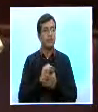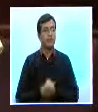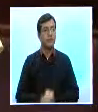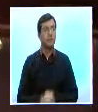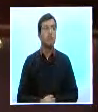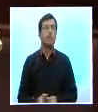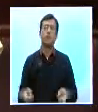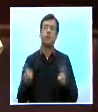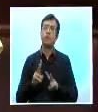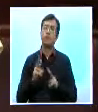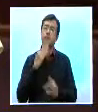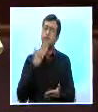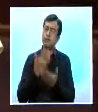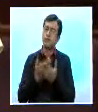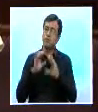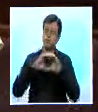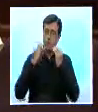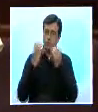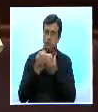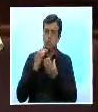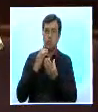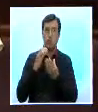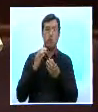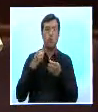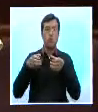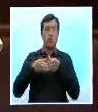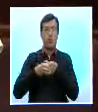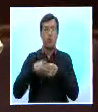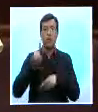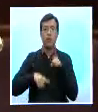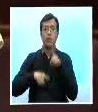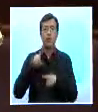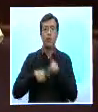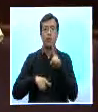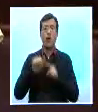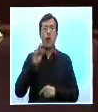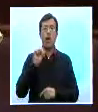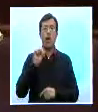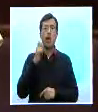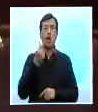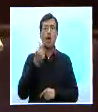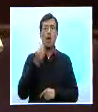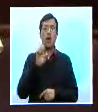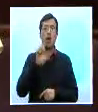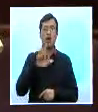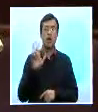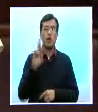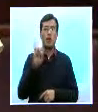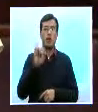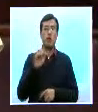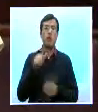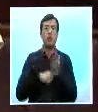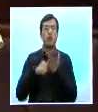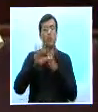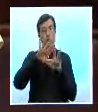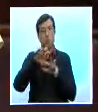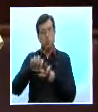agradece muy infinitamente la comisión integrada por el compañero en el river o el señor ministro agricultura